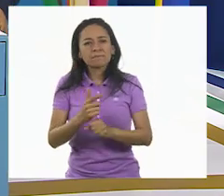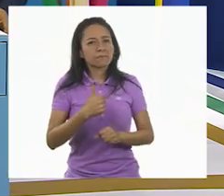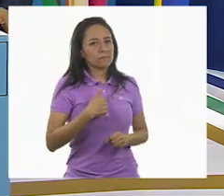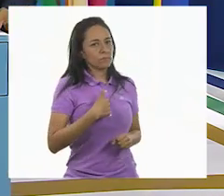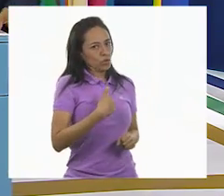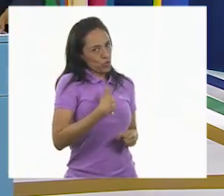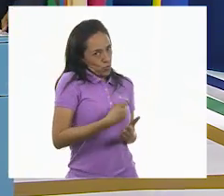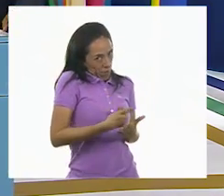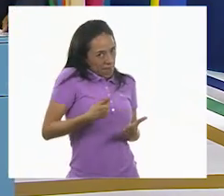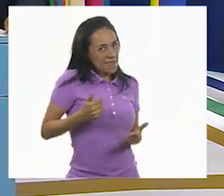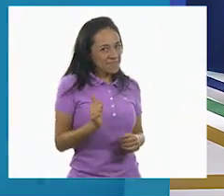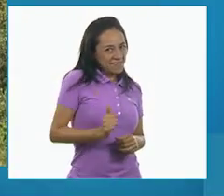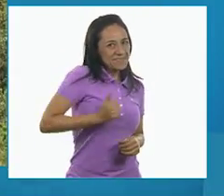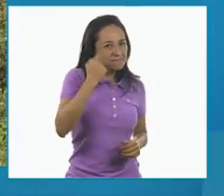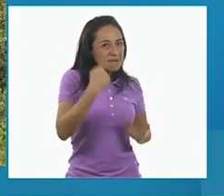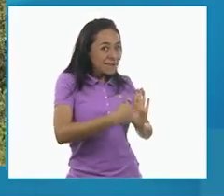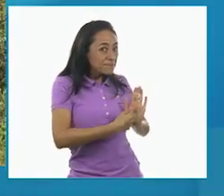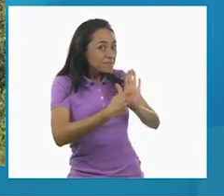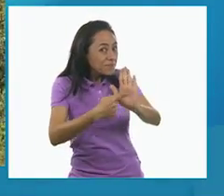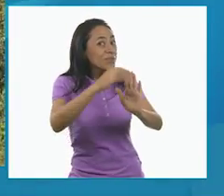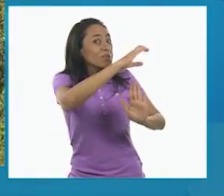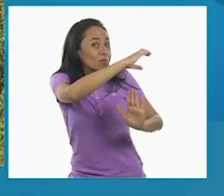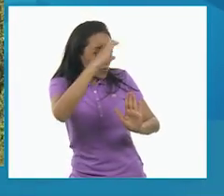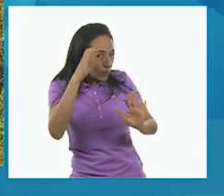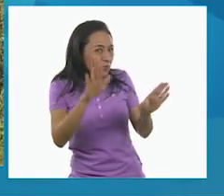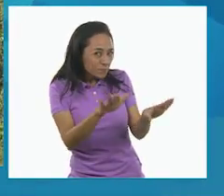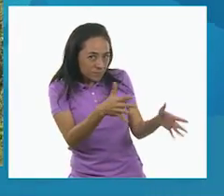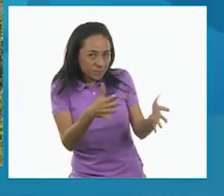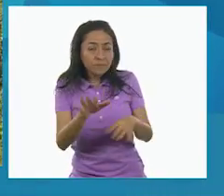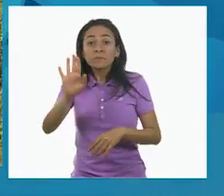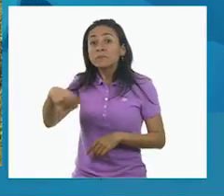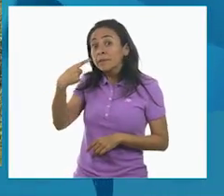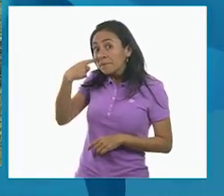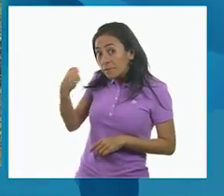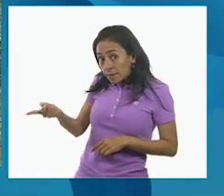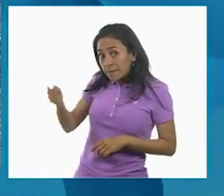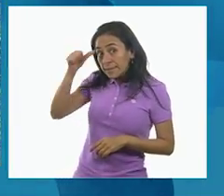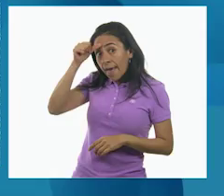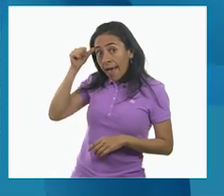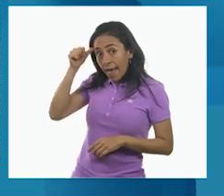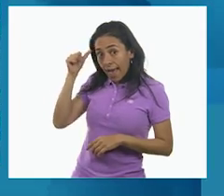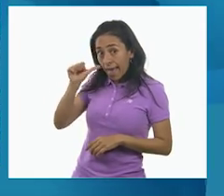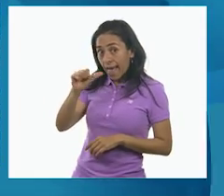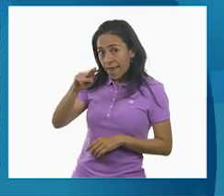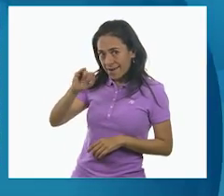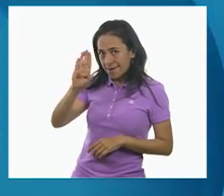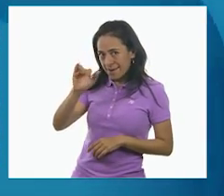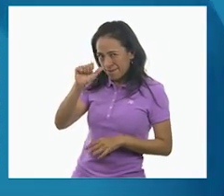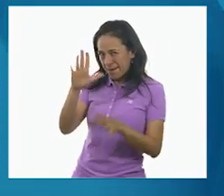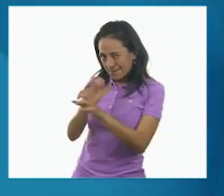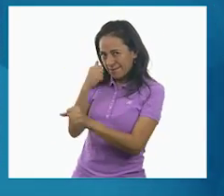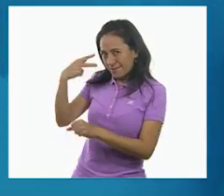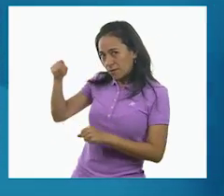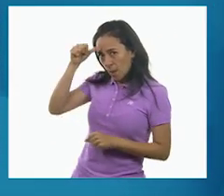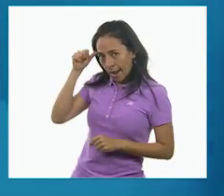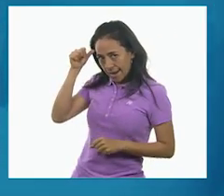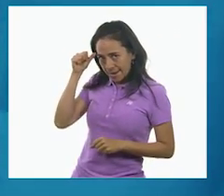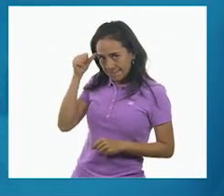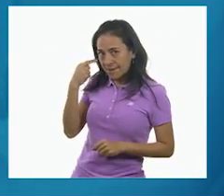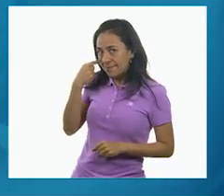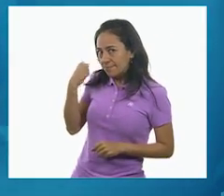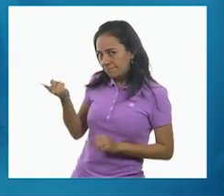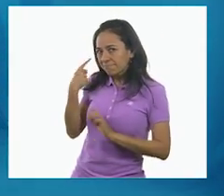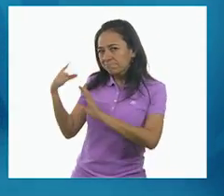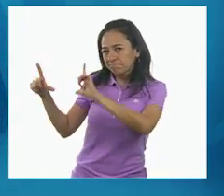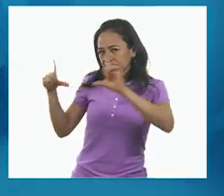nos está contando, ¿no? Muy bien. Lo que Aníbal nos está mostrando, a ver quienes lo están viendo en casa, ¿qué nos pueden decir?